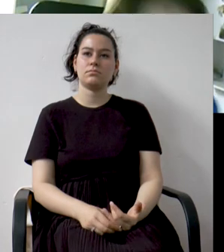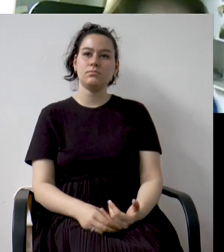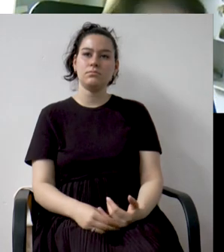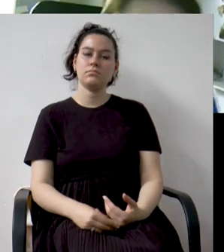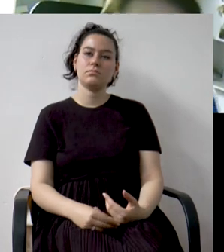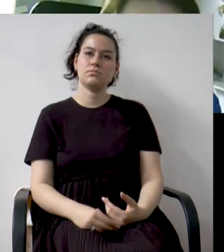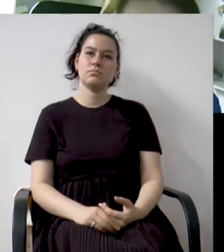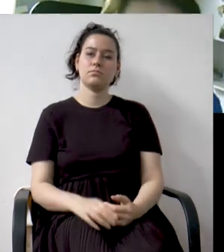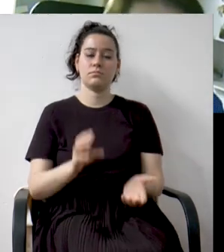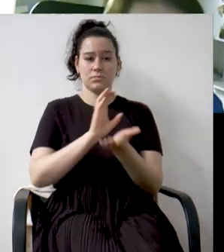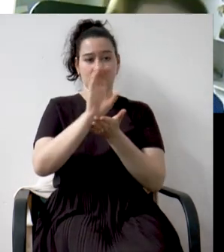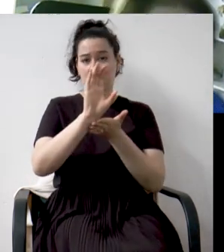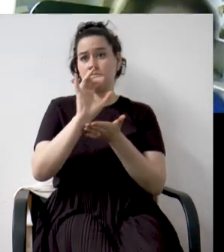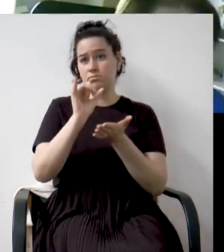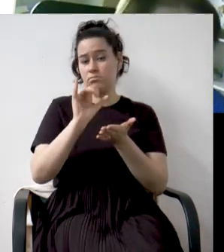Ese dinero está ahí.